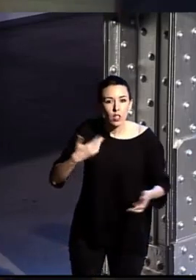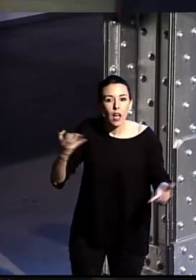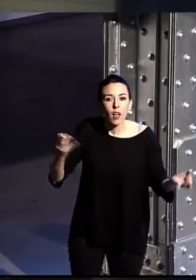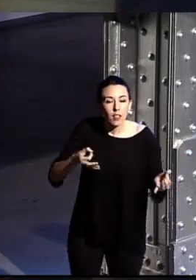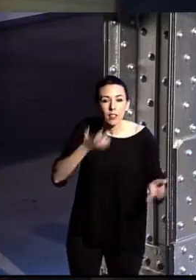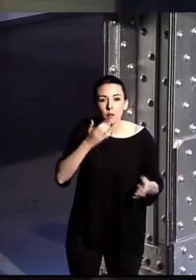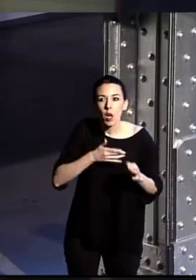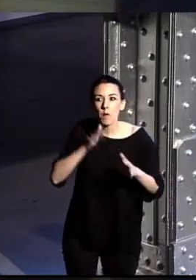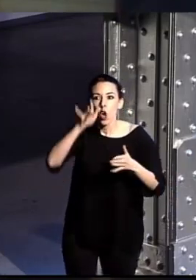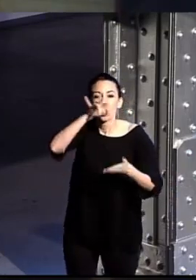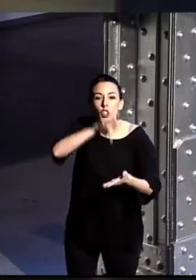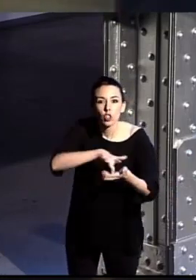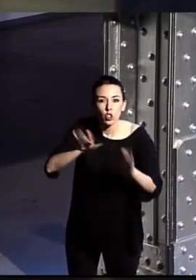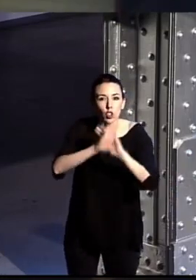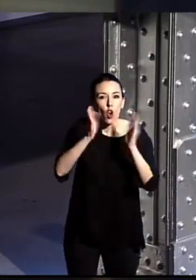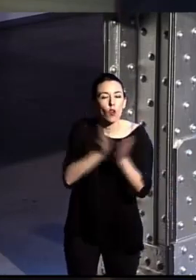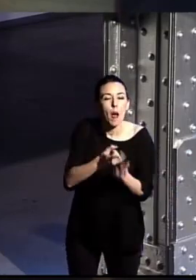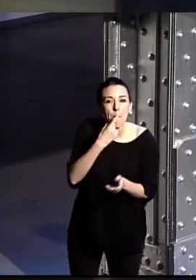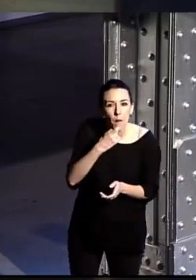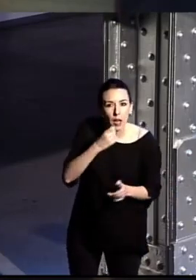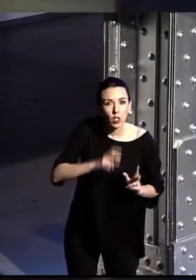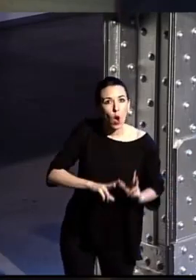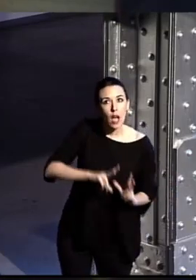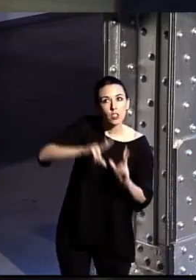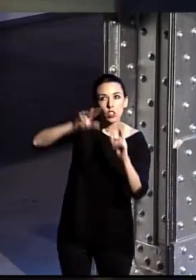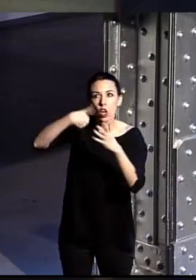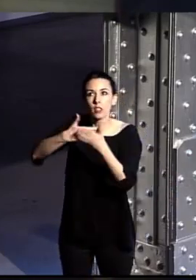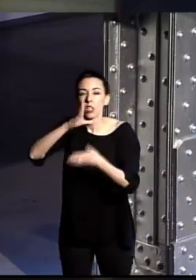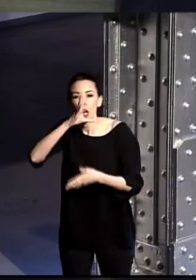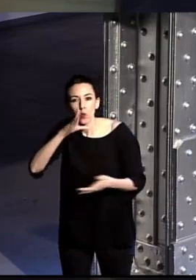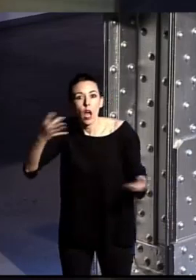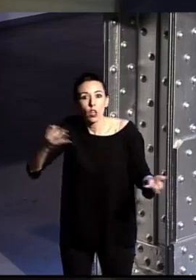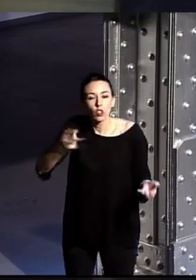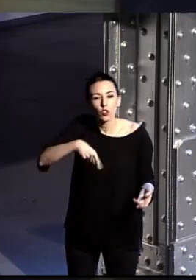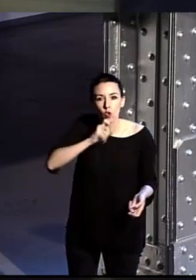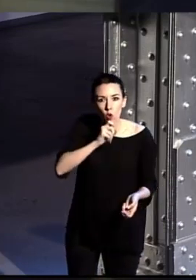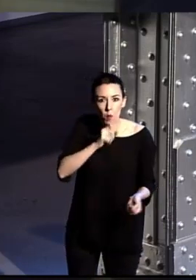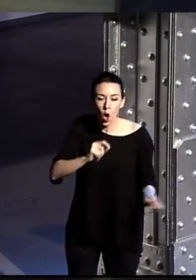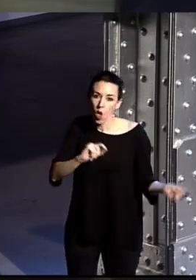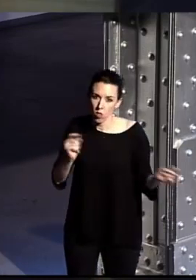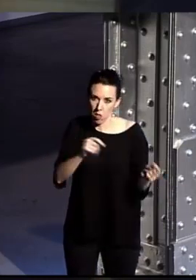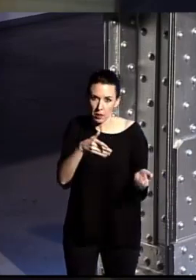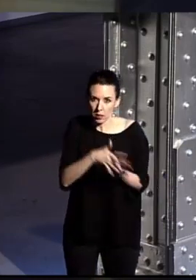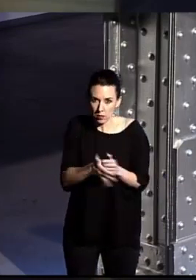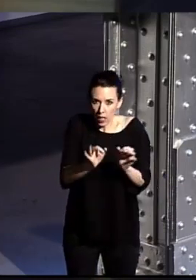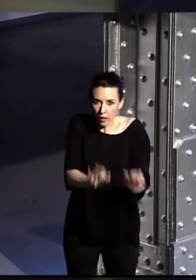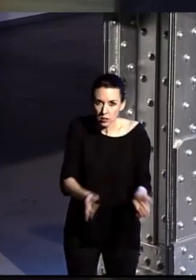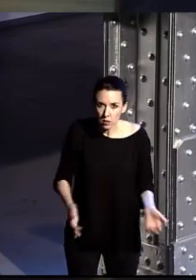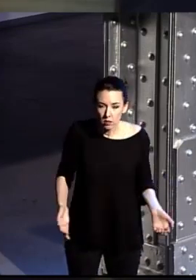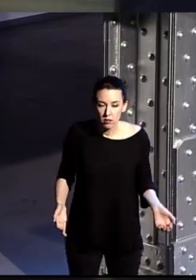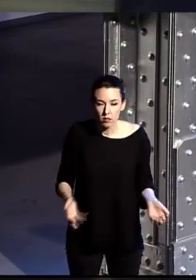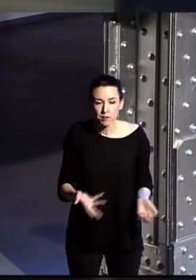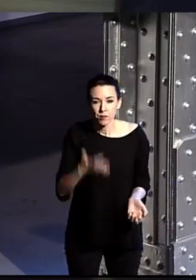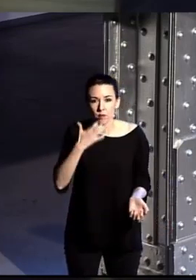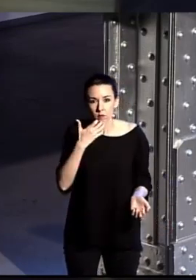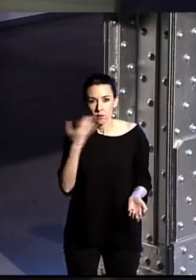sería si llegamos a Marte? ¿Qué sería si hacemos un ascensor que nos lleva a la Luna? ¿No? Y el llevarnos mucho más allá. Yo es que,